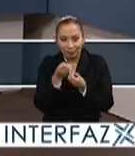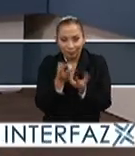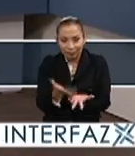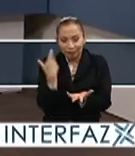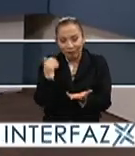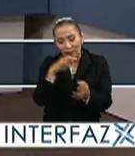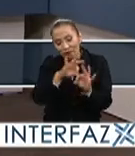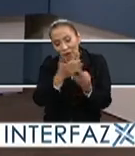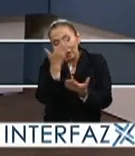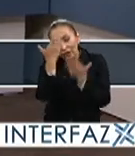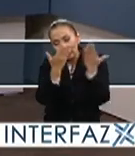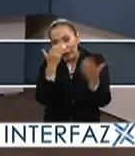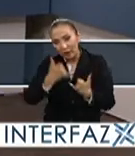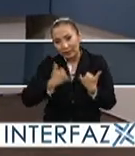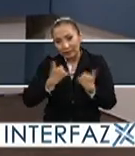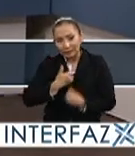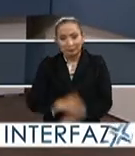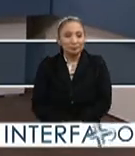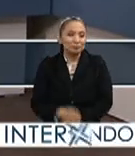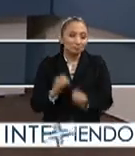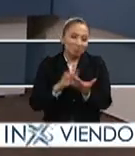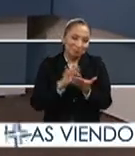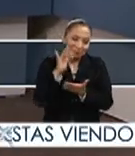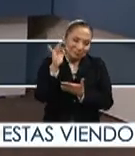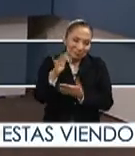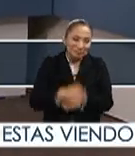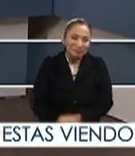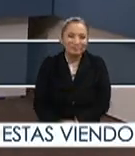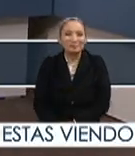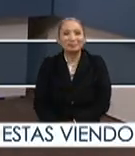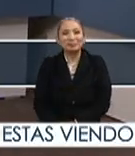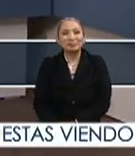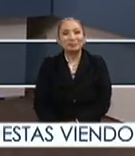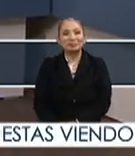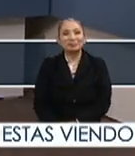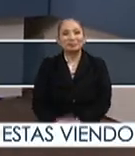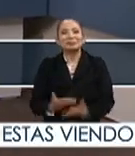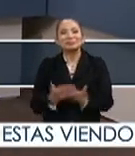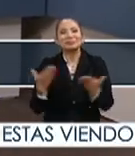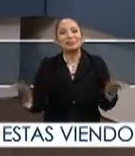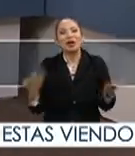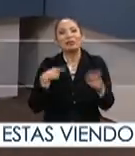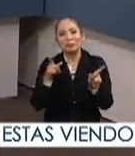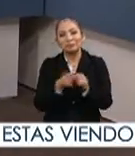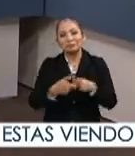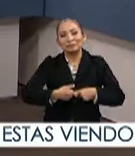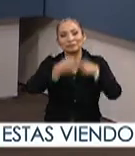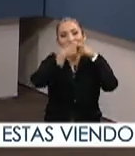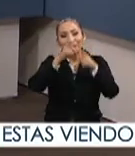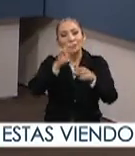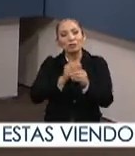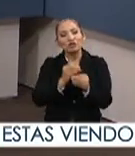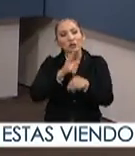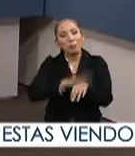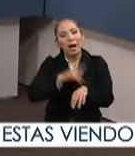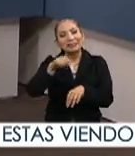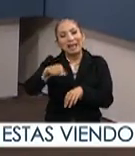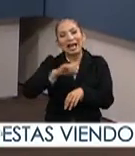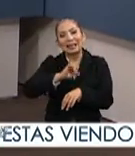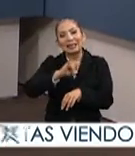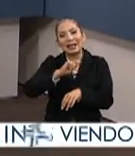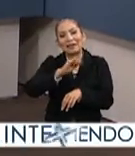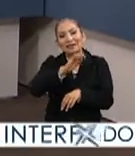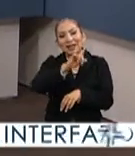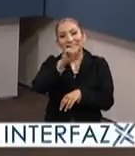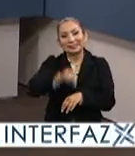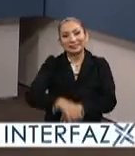estas alternativas para los jóvenes mexicanos. Muchas gracias. Gracias. Muchas gracias. Es momento de que hagamos otra breve pausa, pero tenemos mucho más aquí en Interfaz.